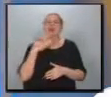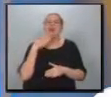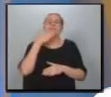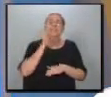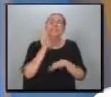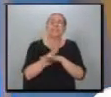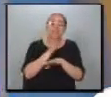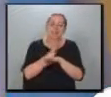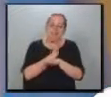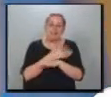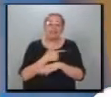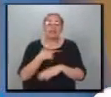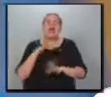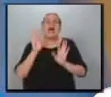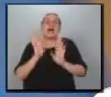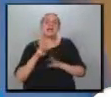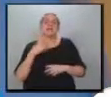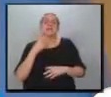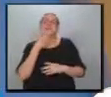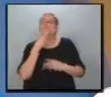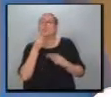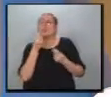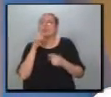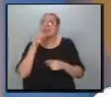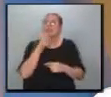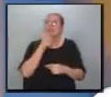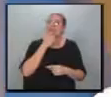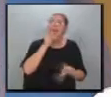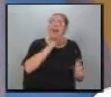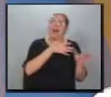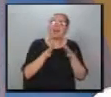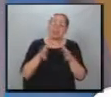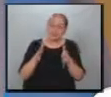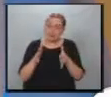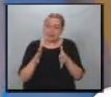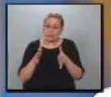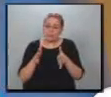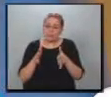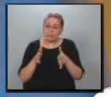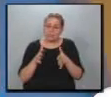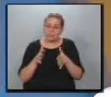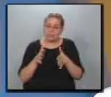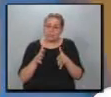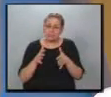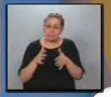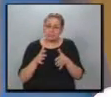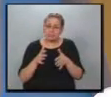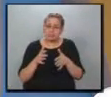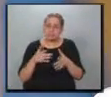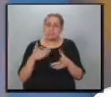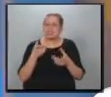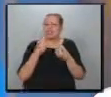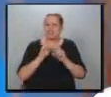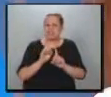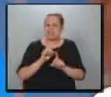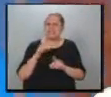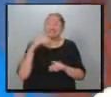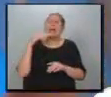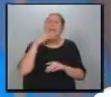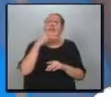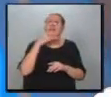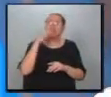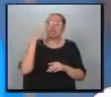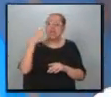forma de ser. Yo lo que digo es que un gustito para el asado, querido Navarro, no hace falta un vino de tanto precio por